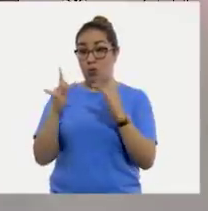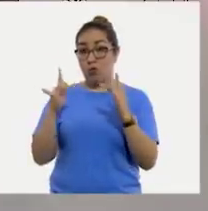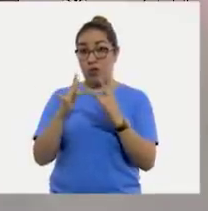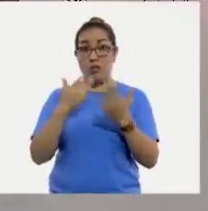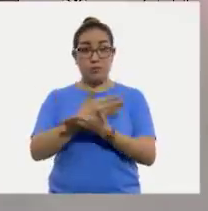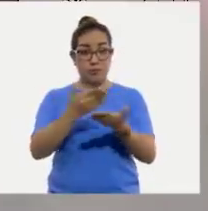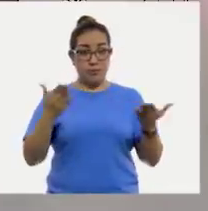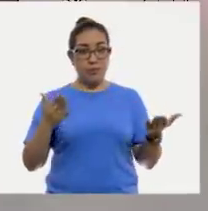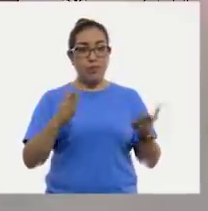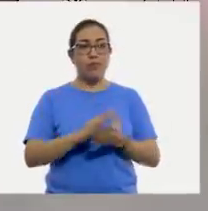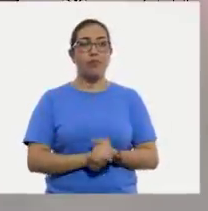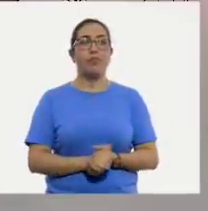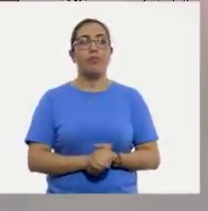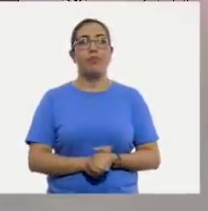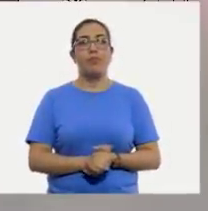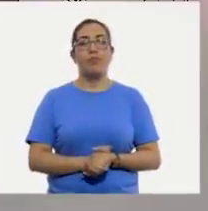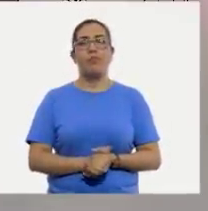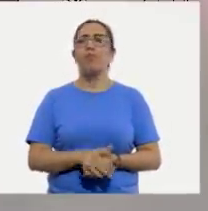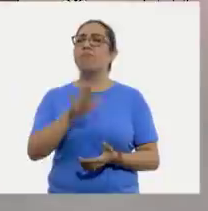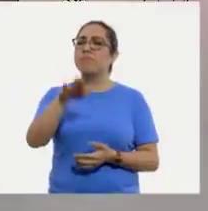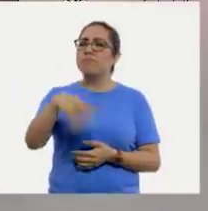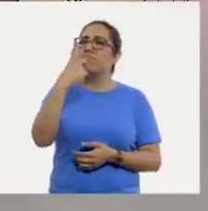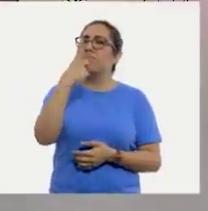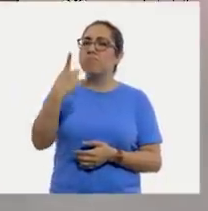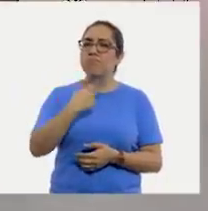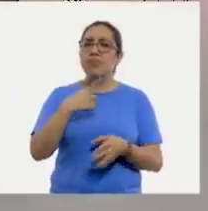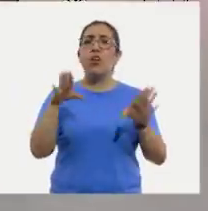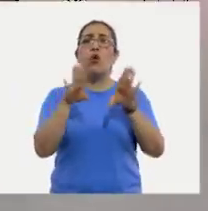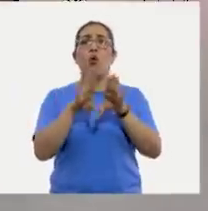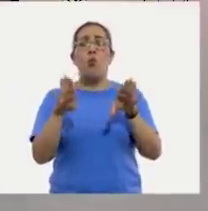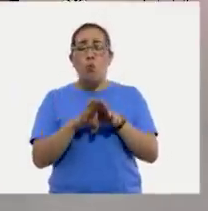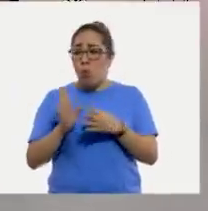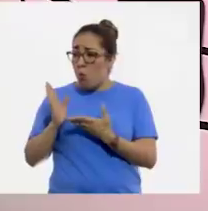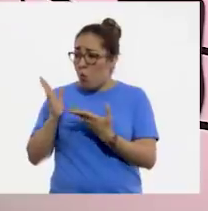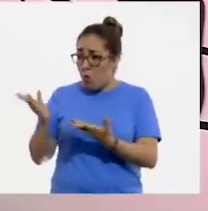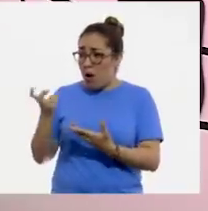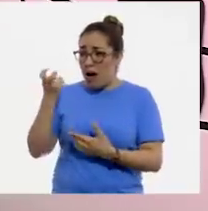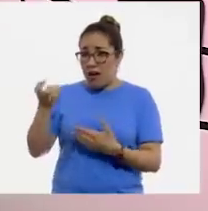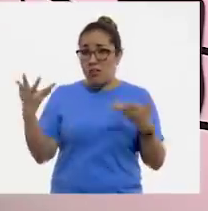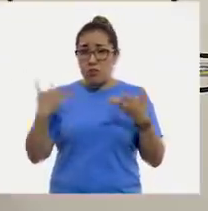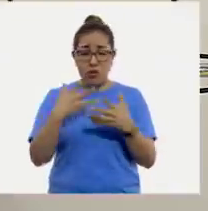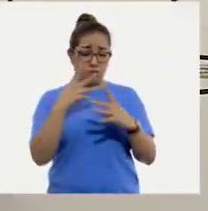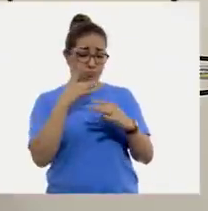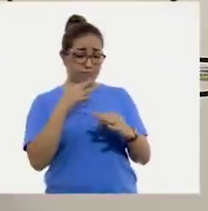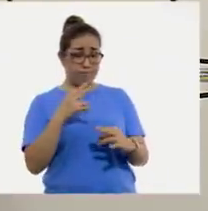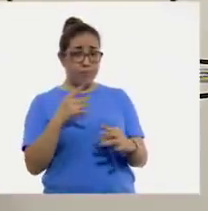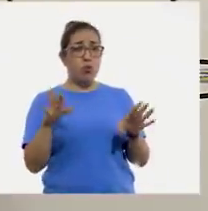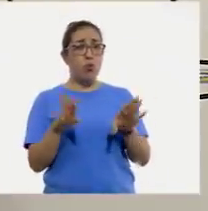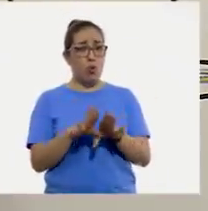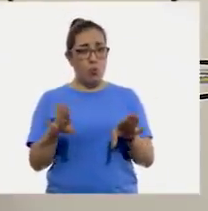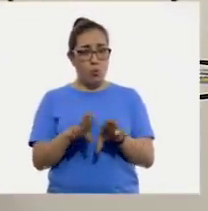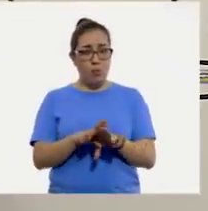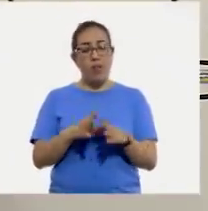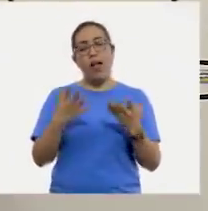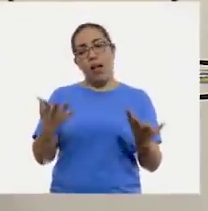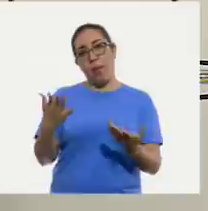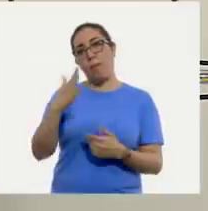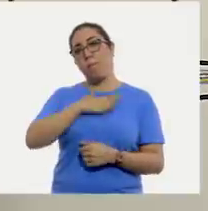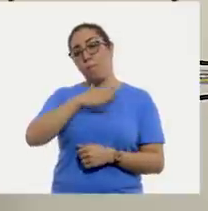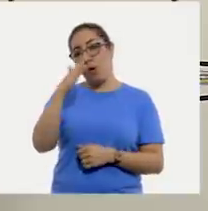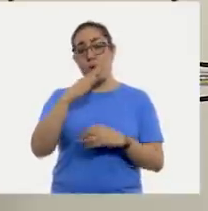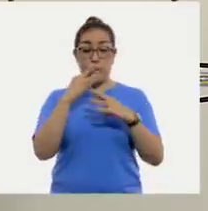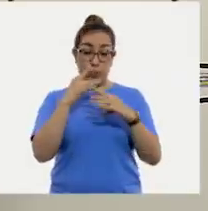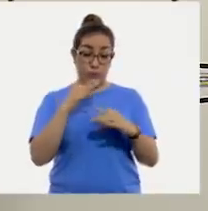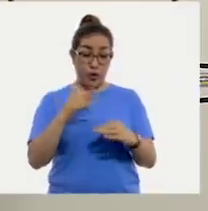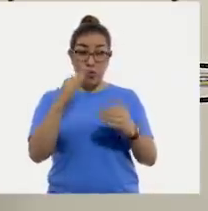primer programa de música. Oye, cuéntanos cómo se llega a tocar la flauta como tú lo haces. Bueno, la flauta y todos